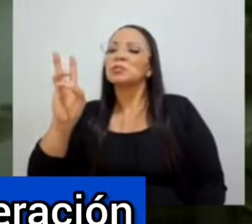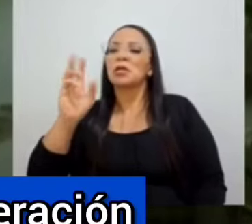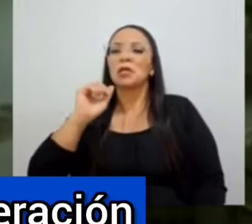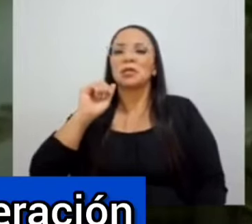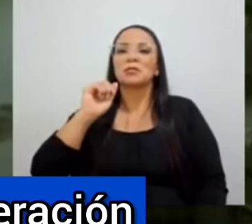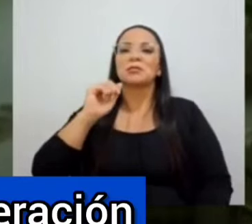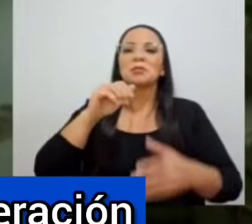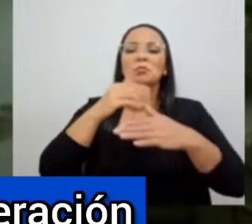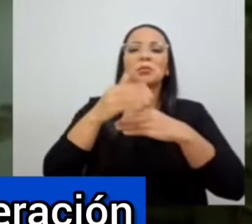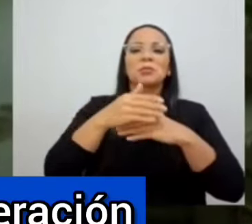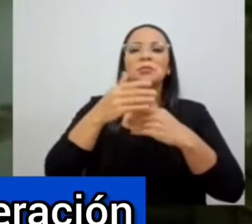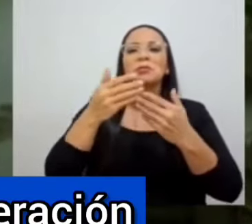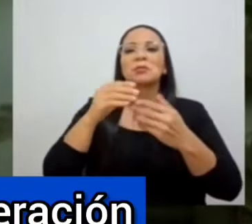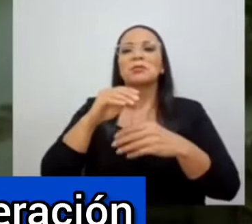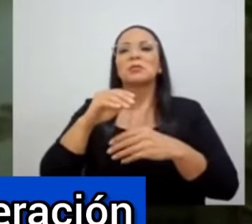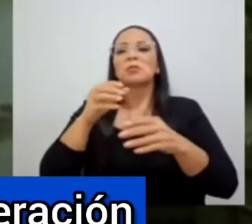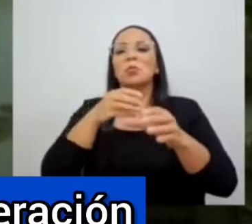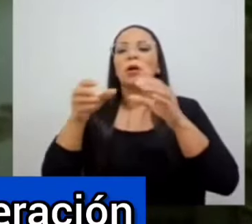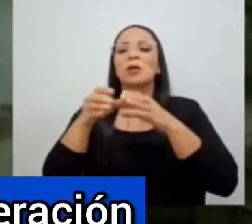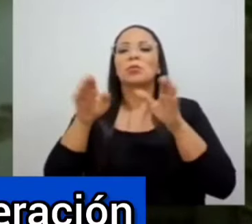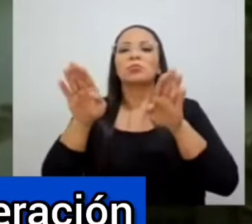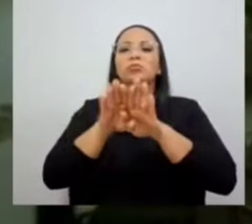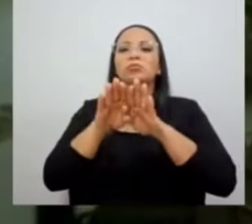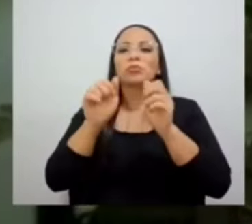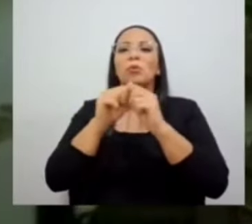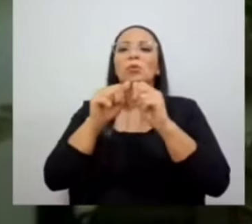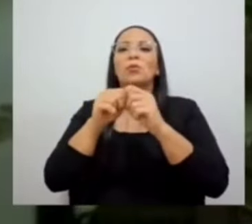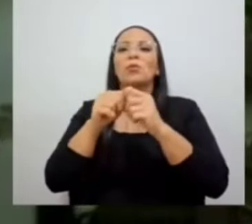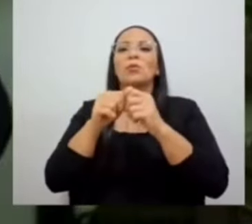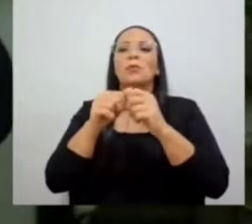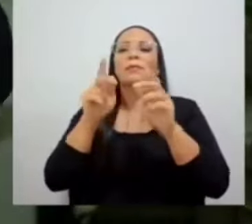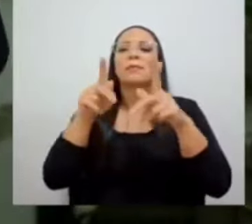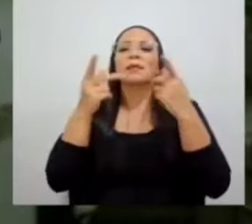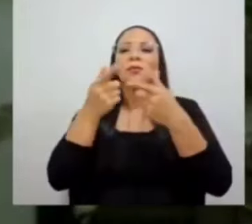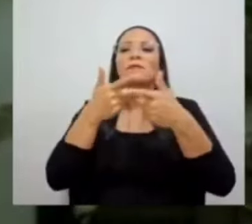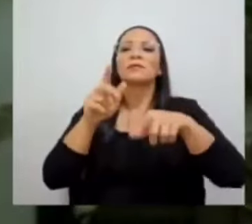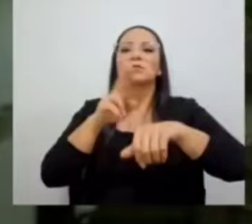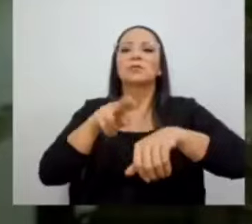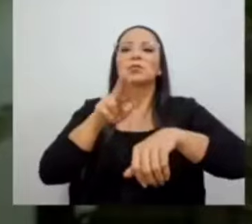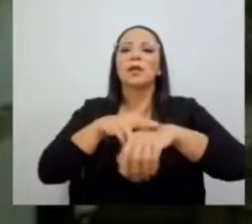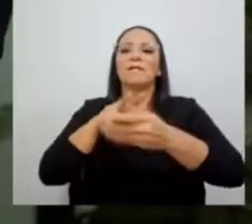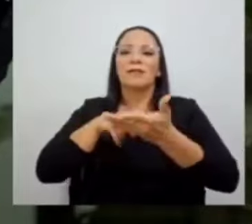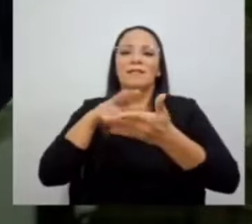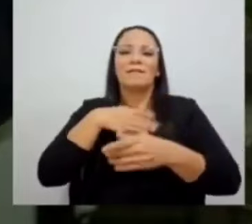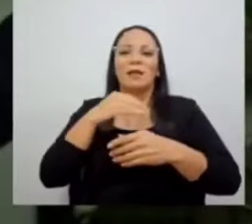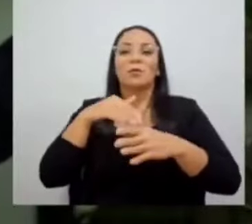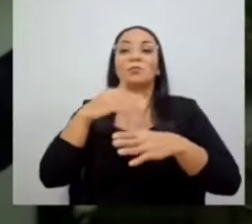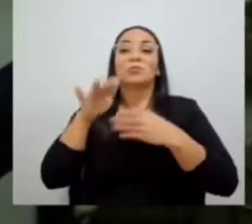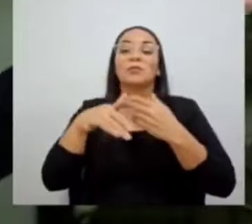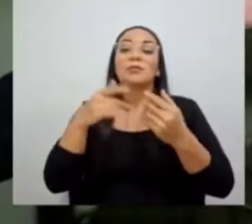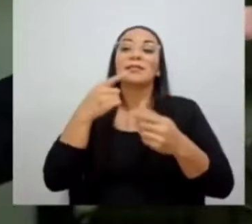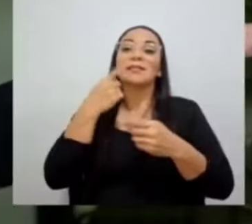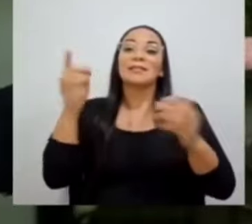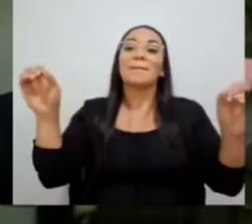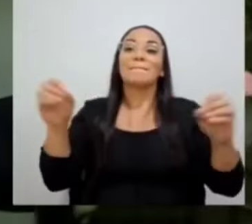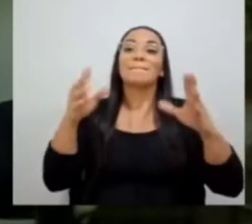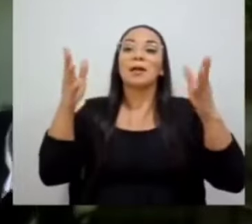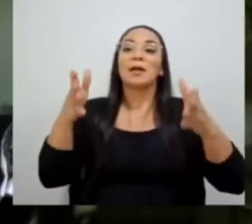fueron a un cuarto cerrado con liberación y, como dicen los magos,